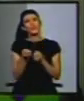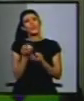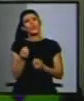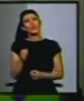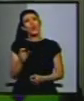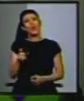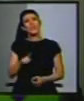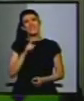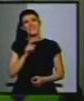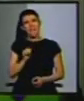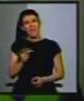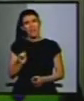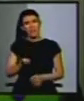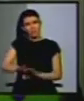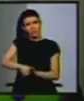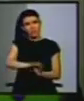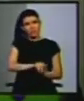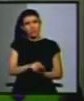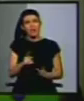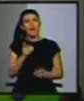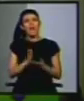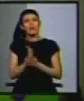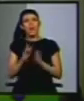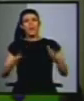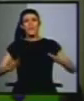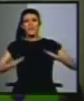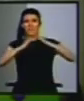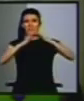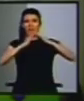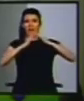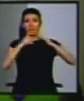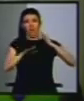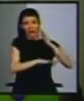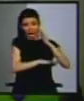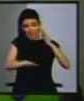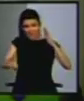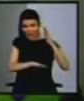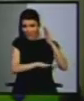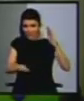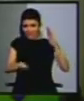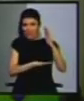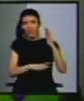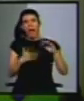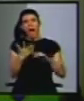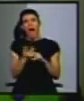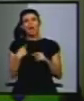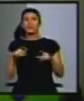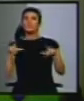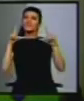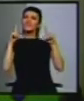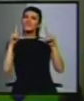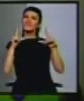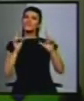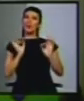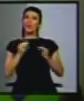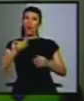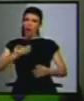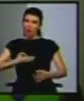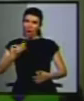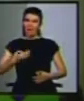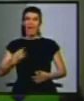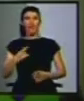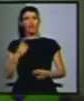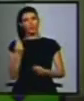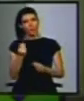de piramidales, en donde, claro, a la base aparece una apariencia de corrección y de rentabilidad y de